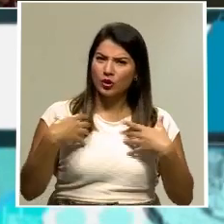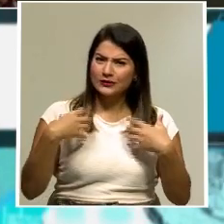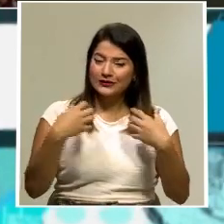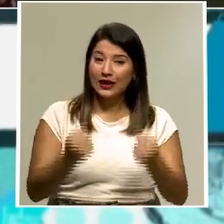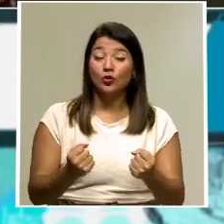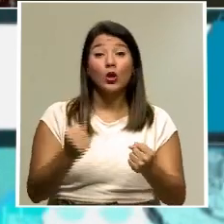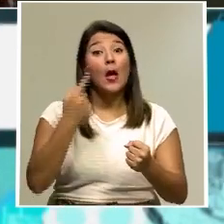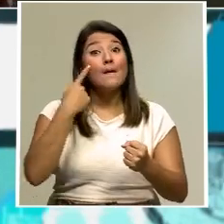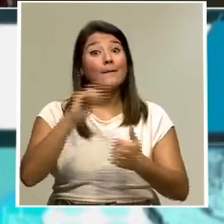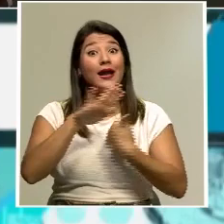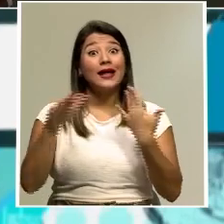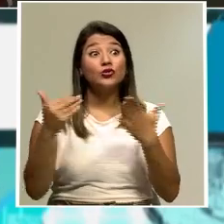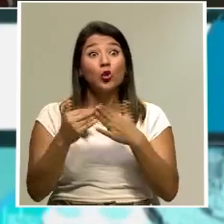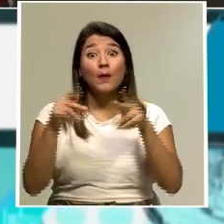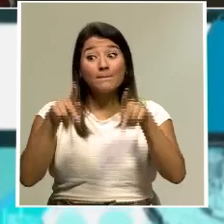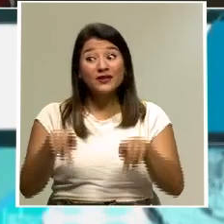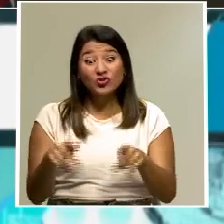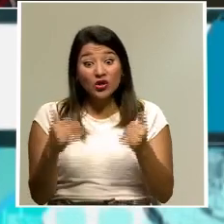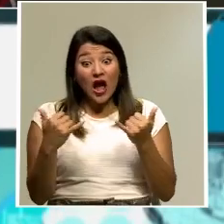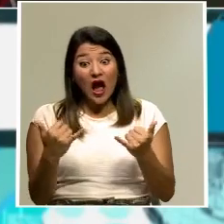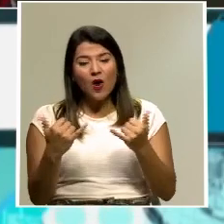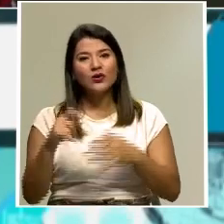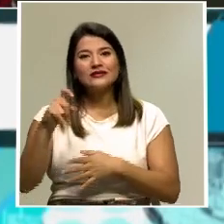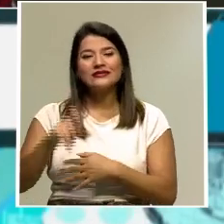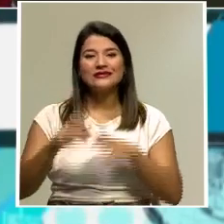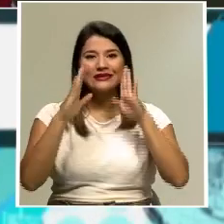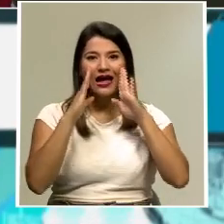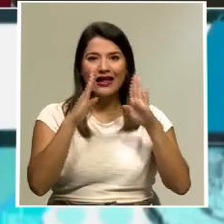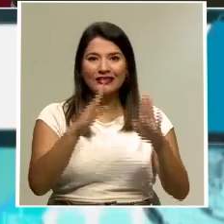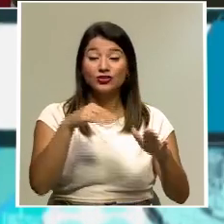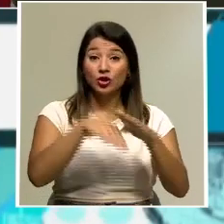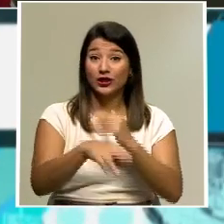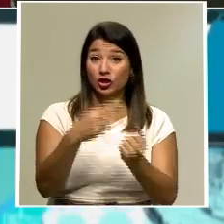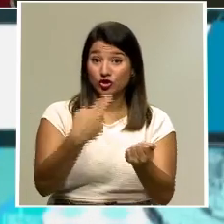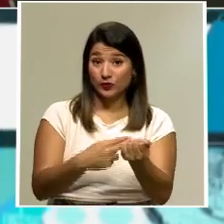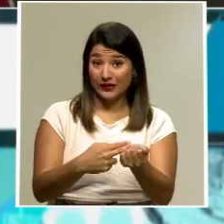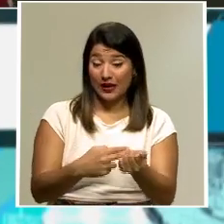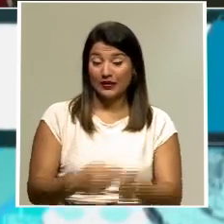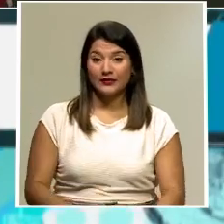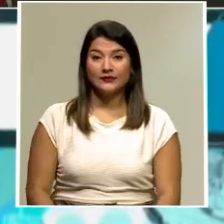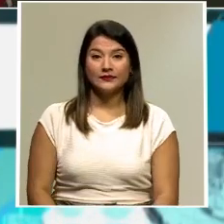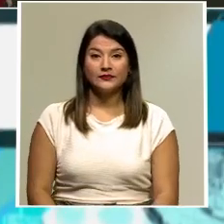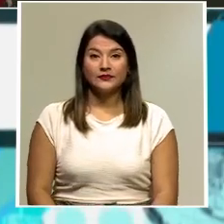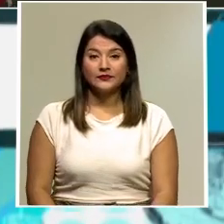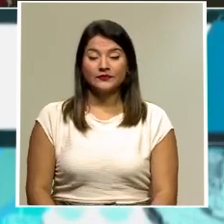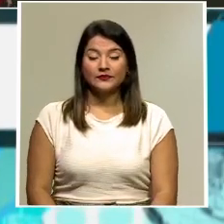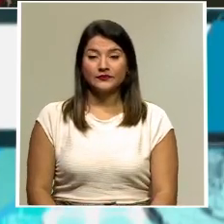personas que hoy requieren atenderse en un hospital de la Caja.